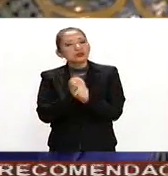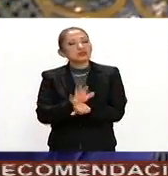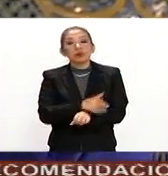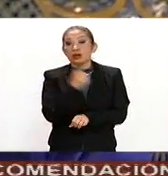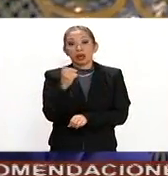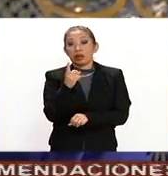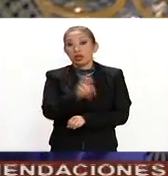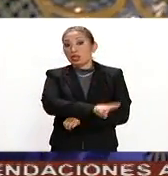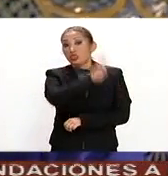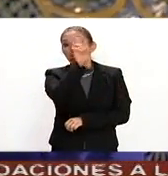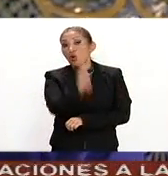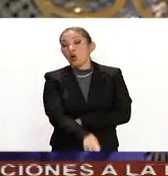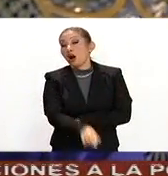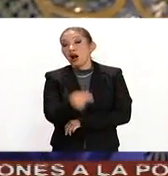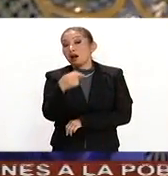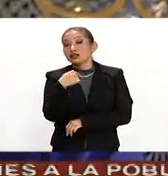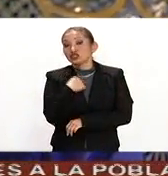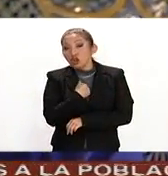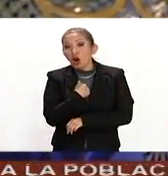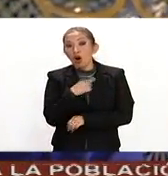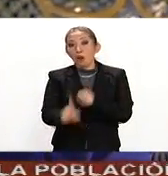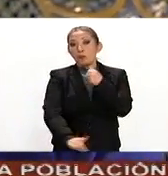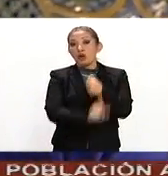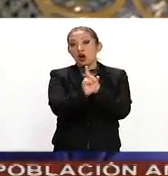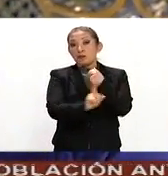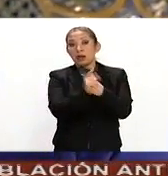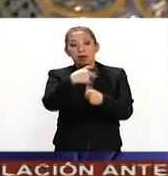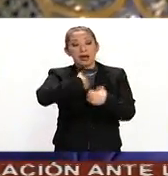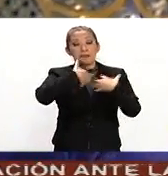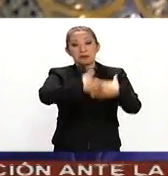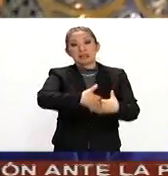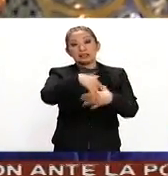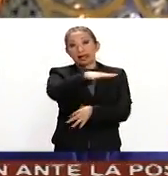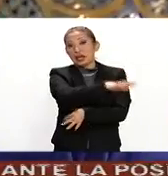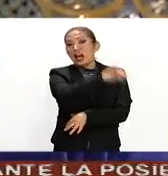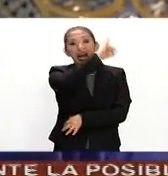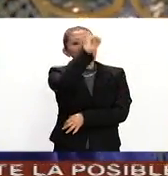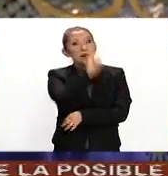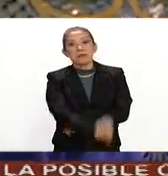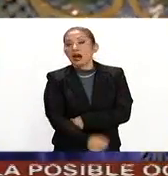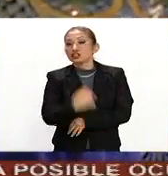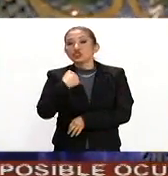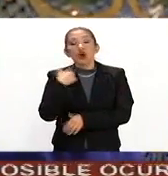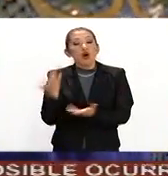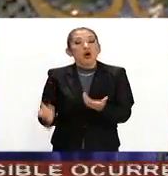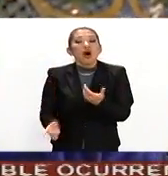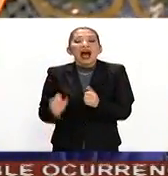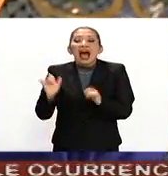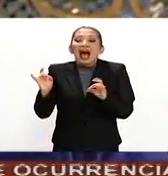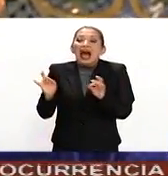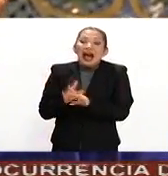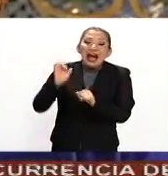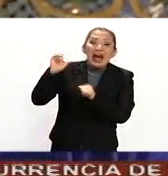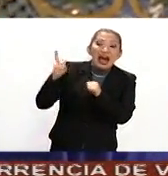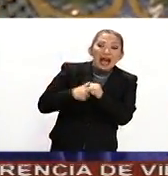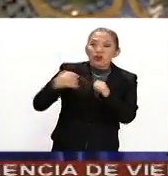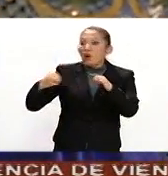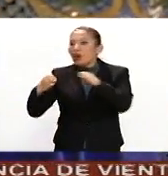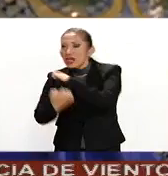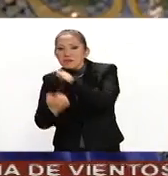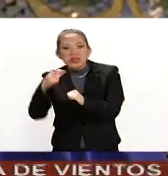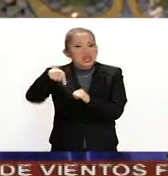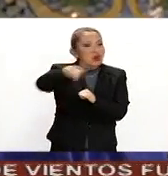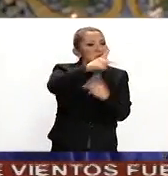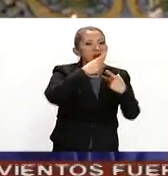porque nunca fui conflicto para la empresa. Nunca creé ningún conflicto, nunca tuve ningún conflicto